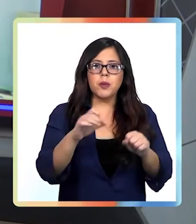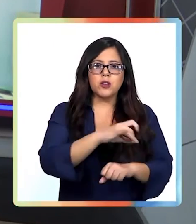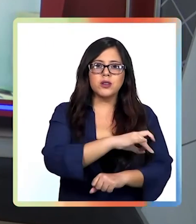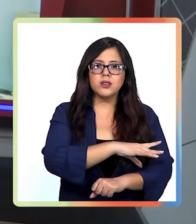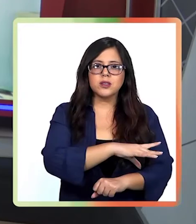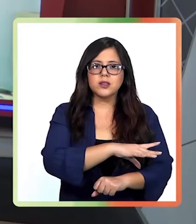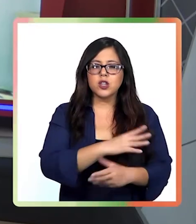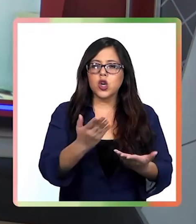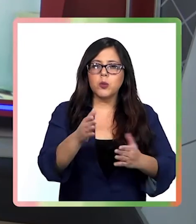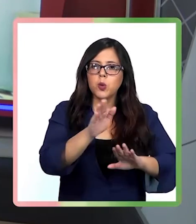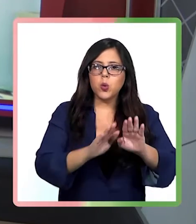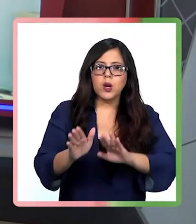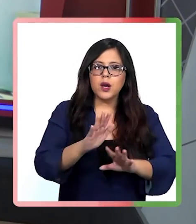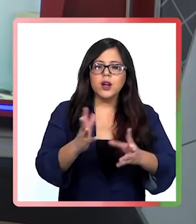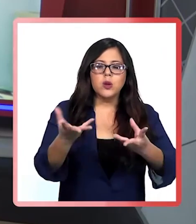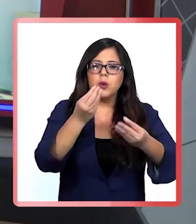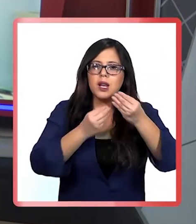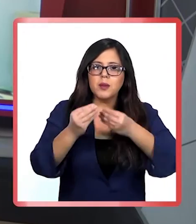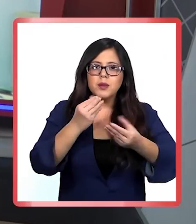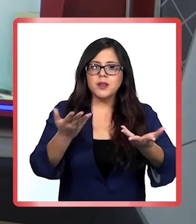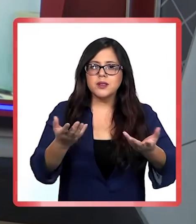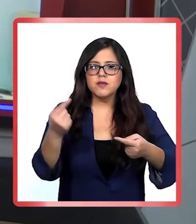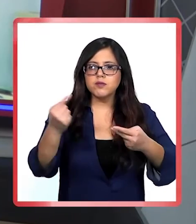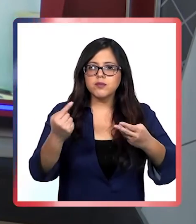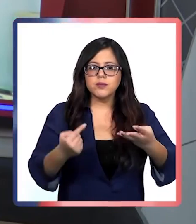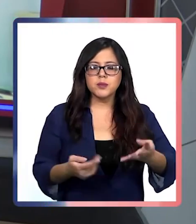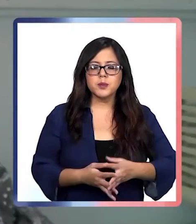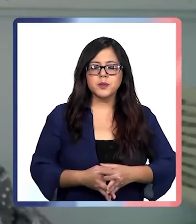en Chile? ¿Cómo cuidarse, cómo alimentarse?